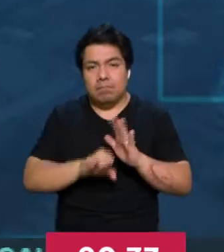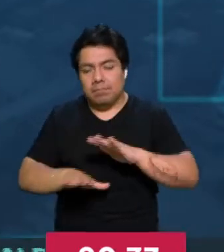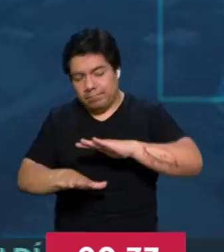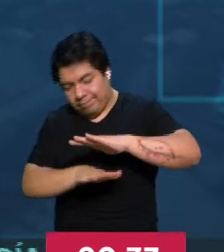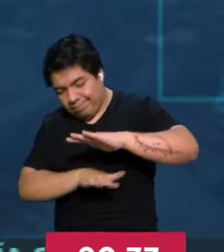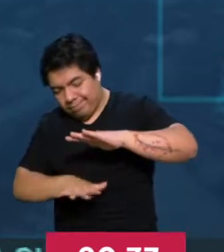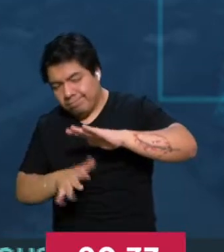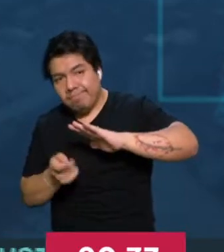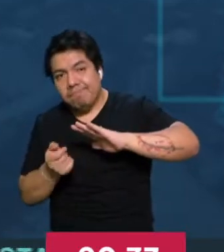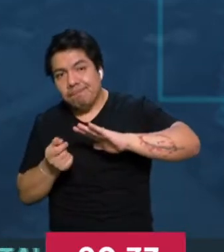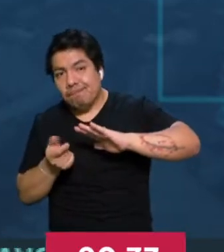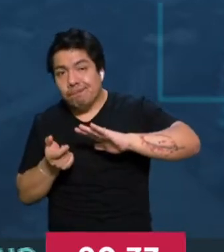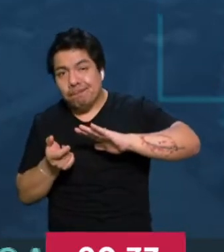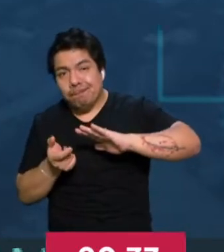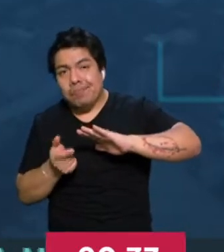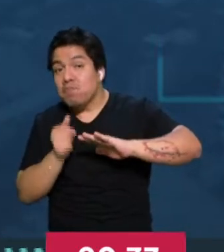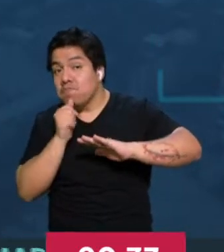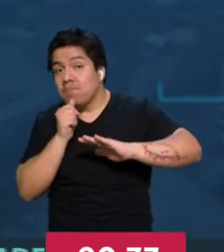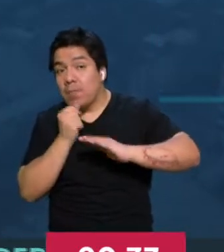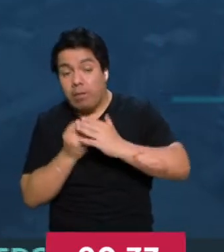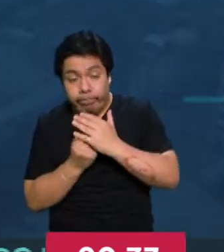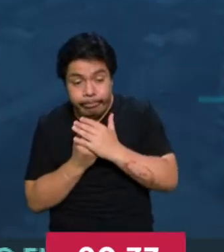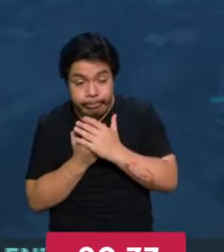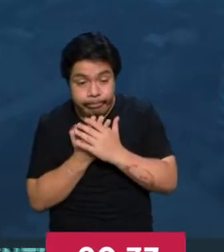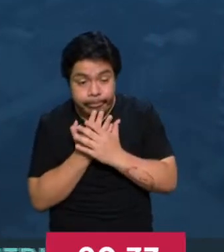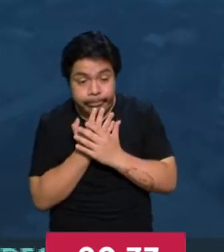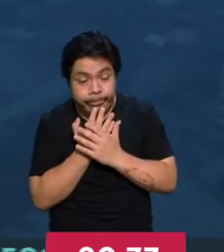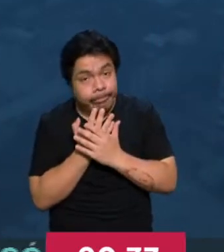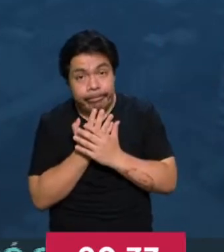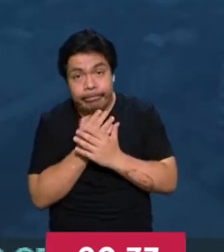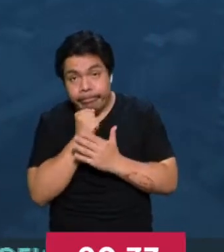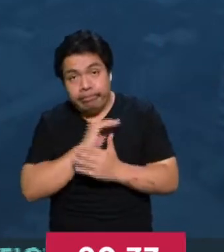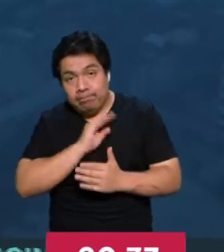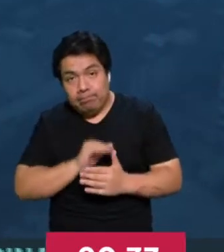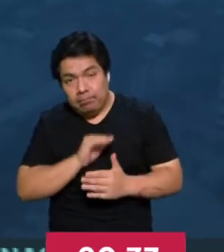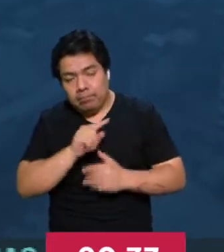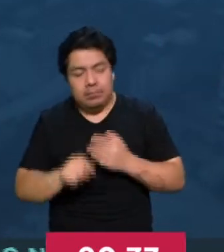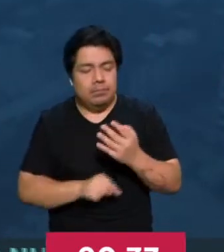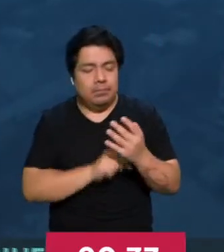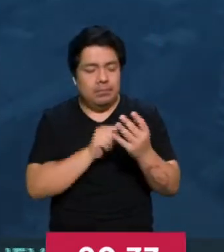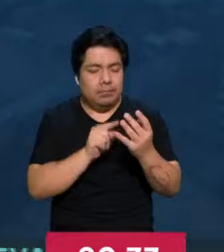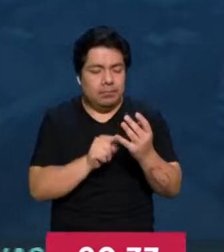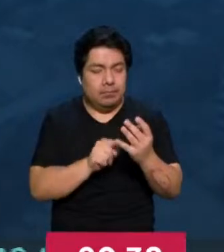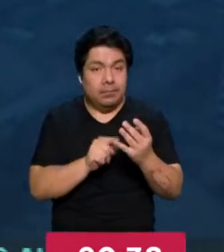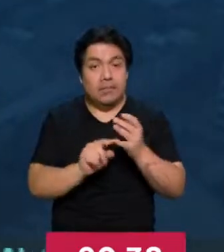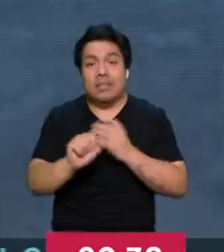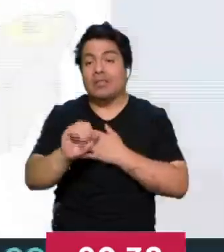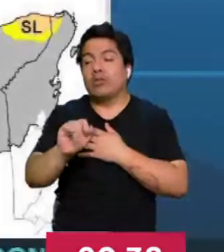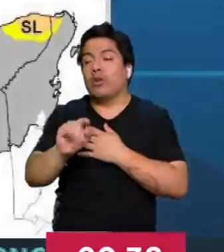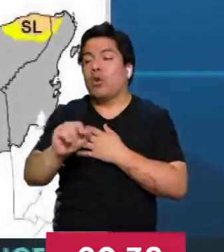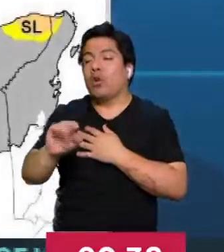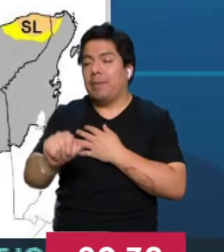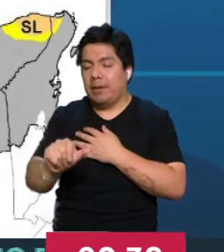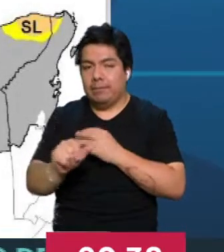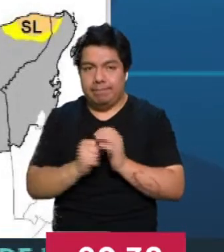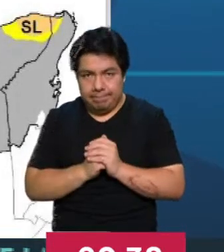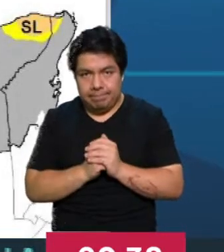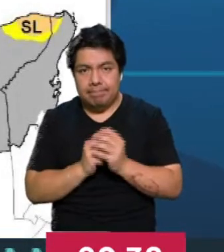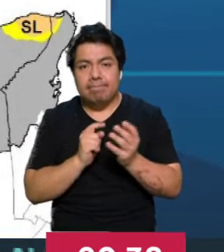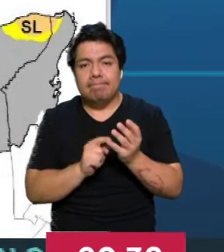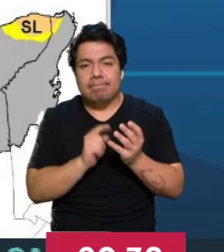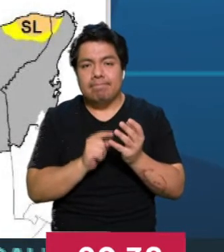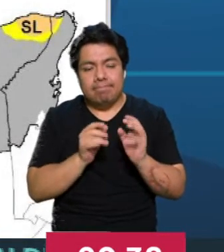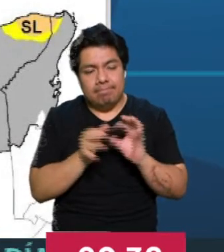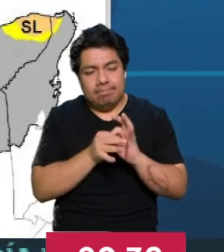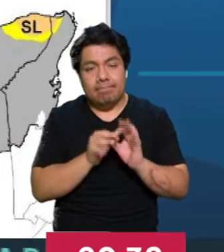es muy poca y que no deja que los cultivos puedan sobrevivir. Y también está la socioeconómica, que más que nada está asociada a